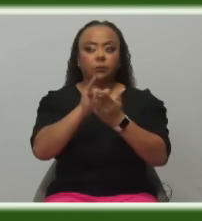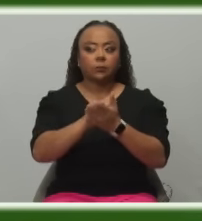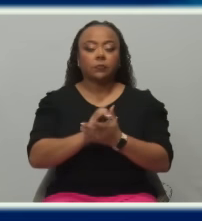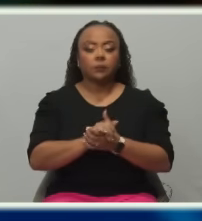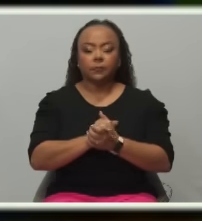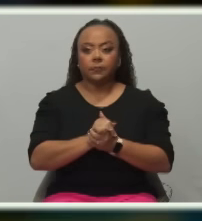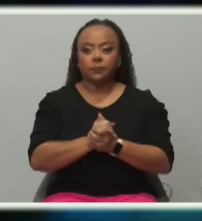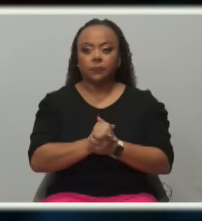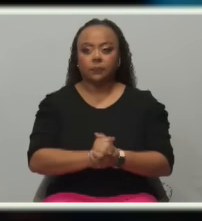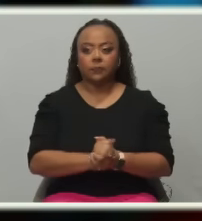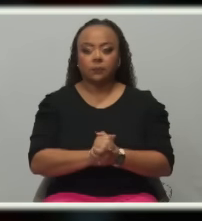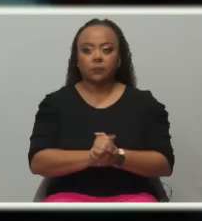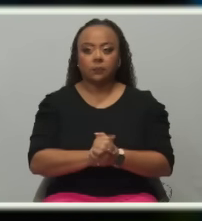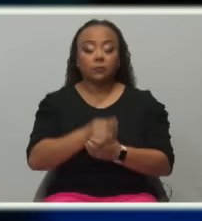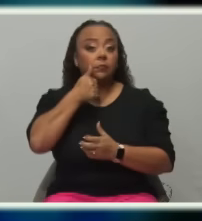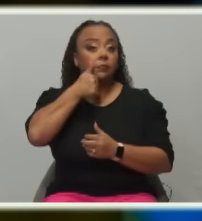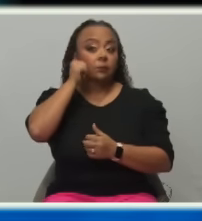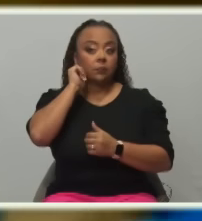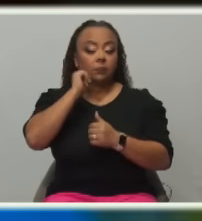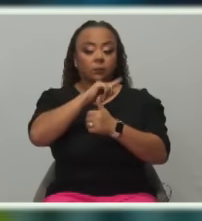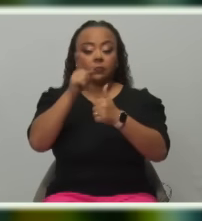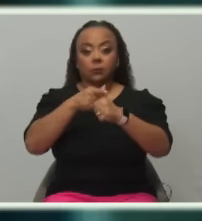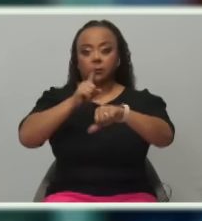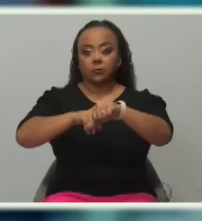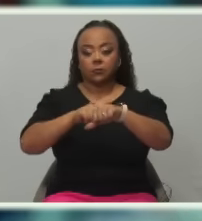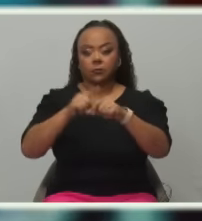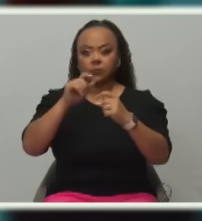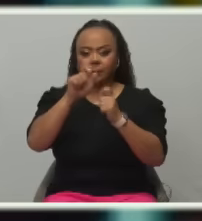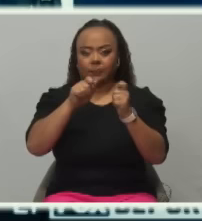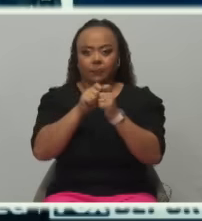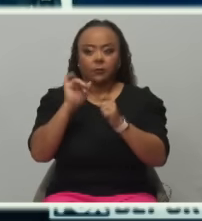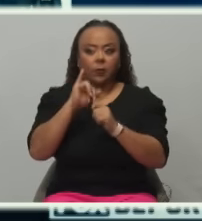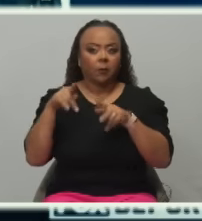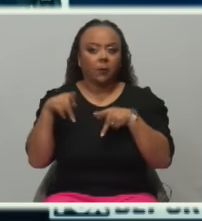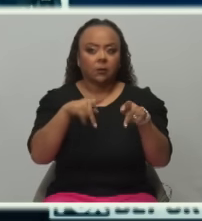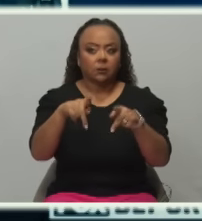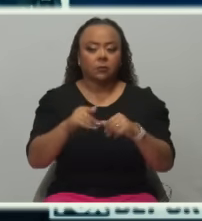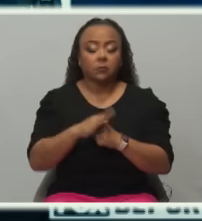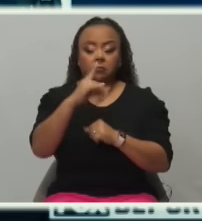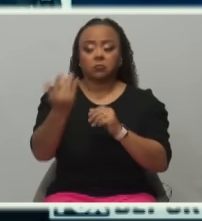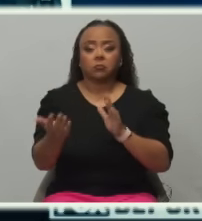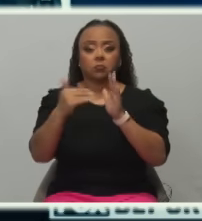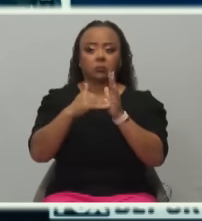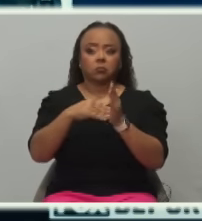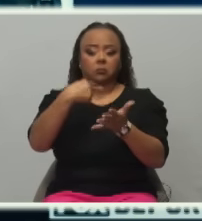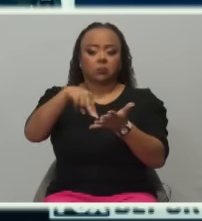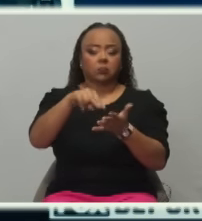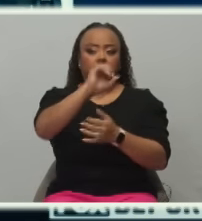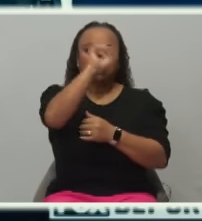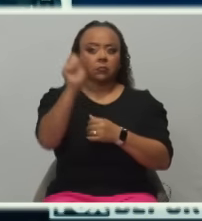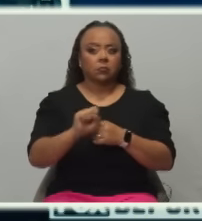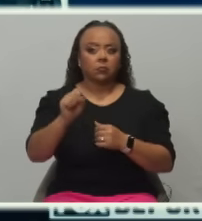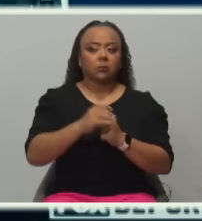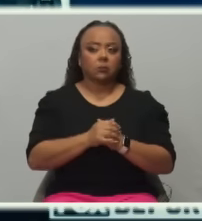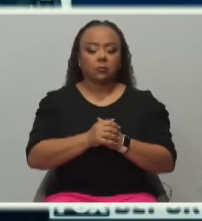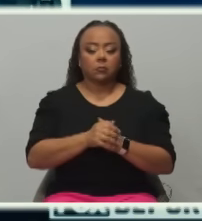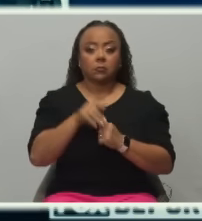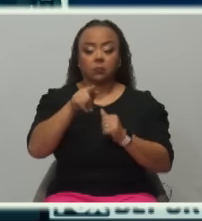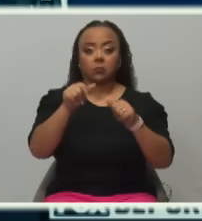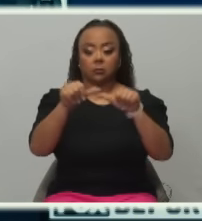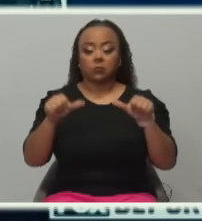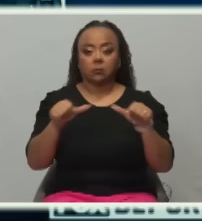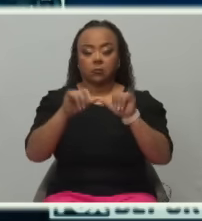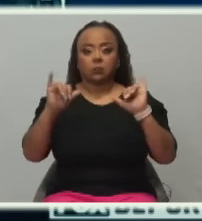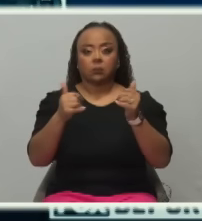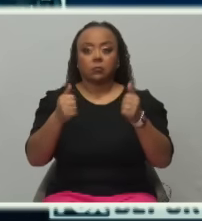derrota O sea ayer el primer tiempo en particular fue un paseo y volvió a ser bailad a prisa en este campo de juego